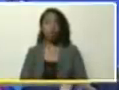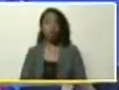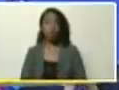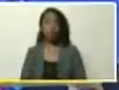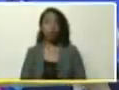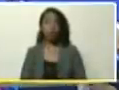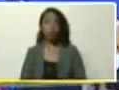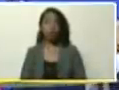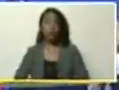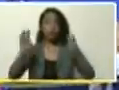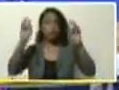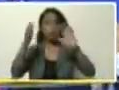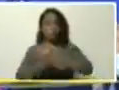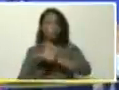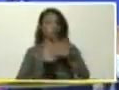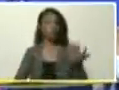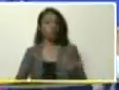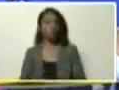producto